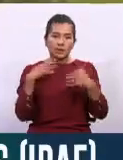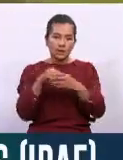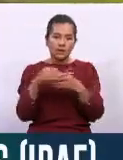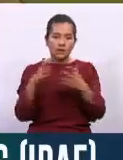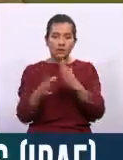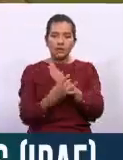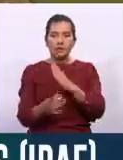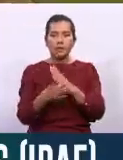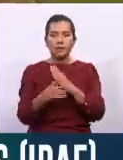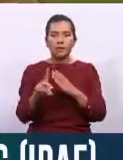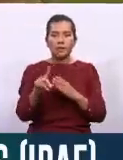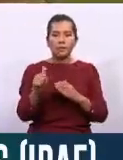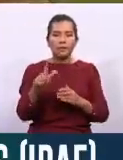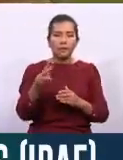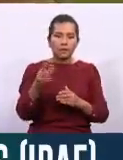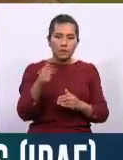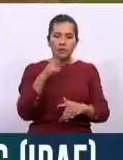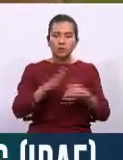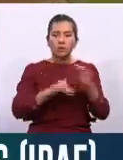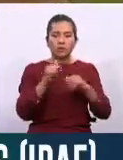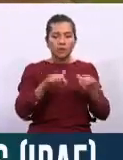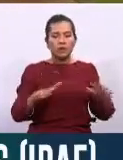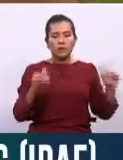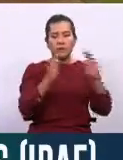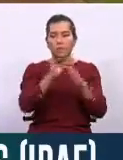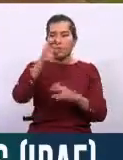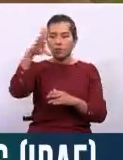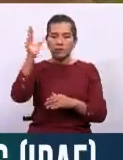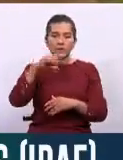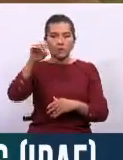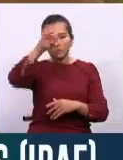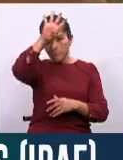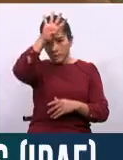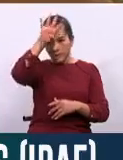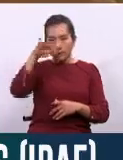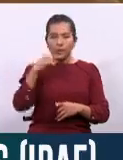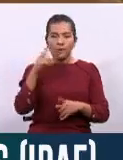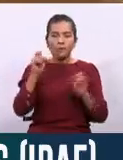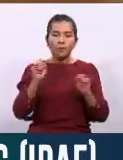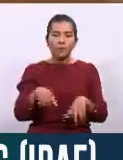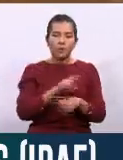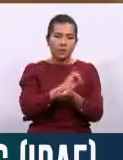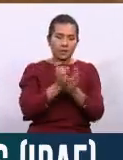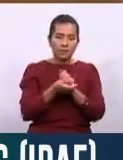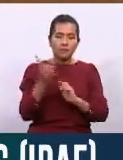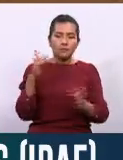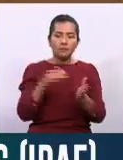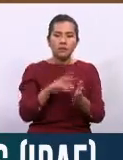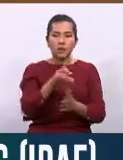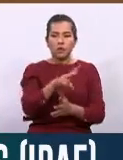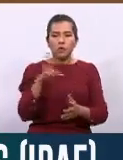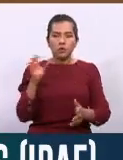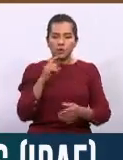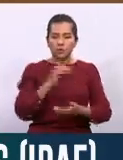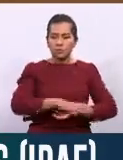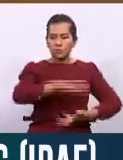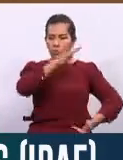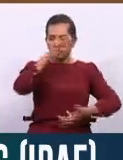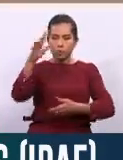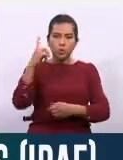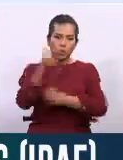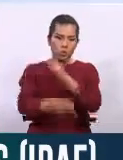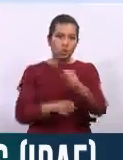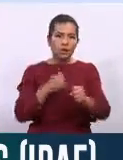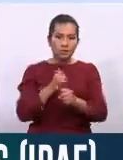palma, que serán construidas en La Paz, Cochabamba y Beni, cada una con una capacidad de procesar 1.200 toneladas al año. Lo que vamos a